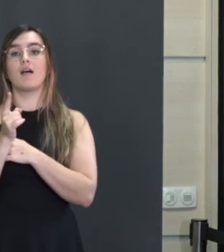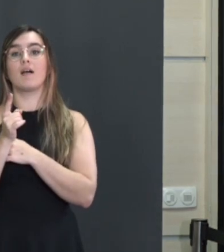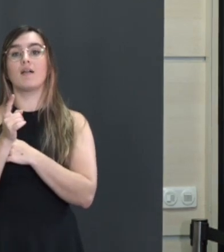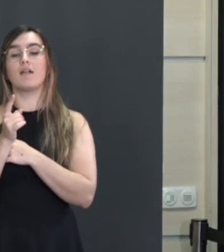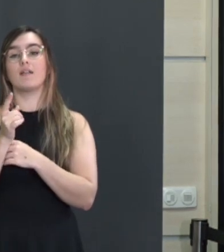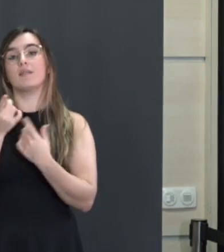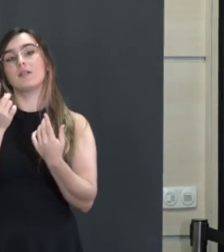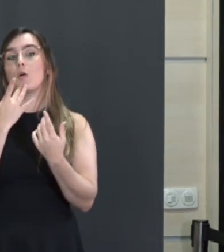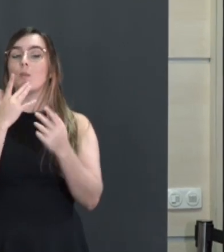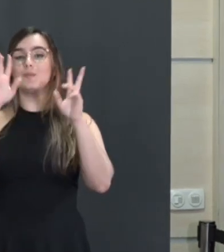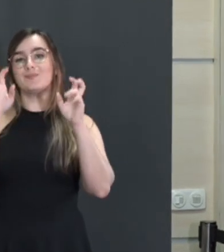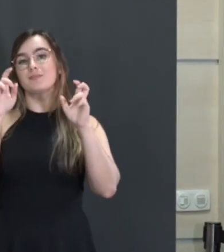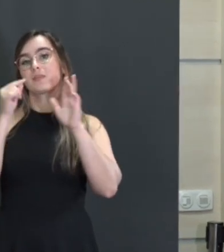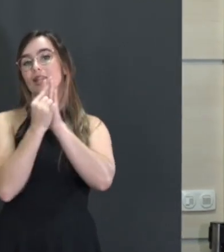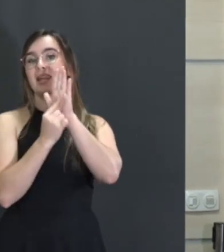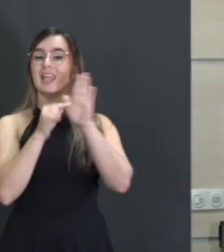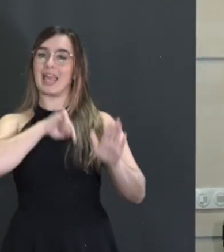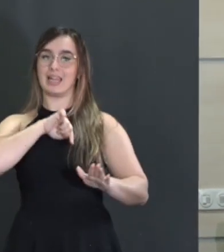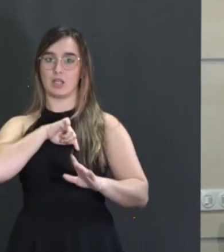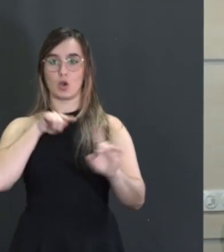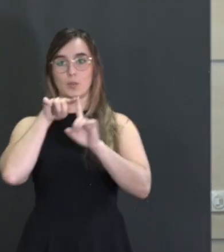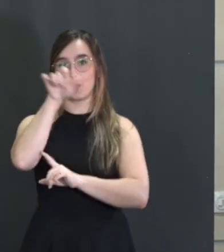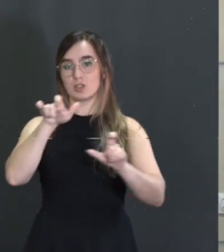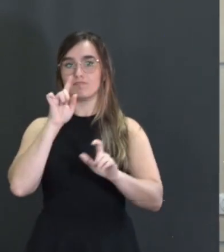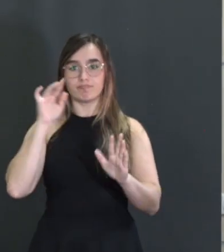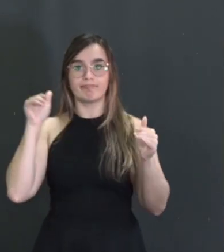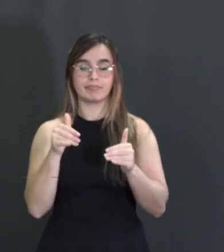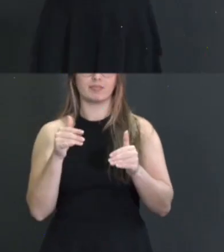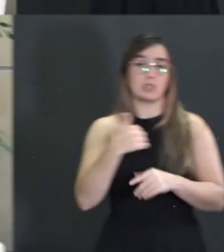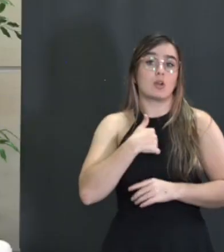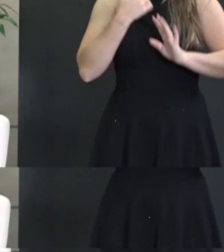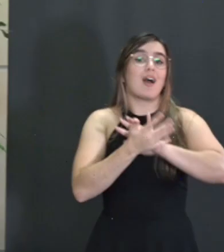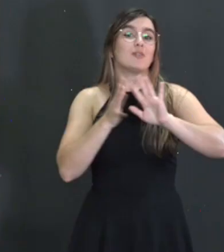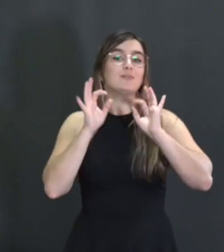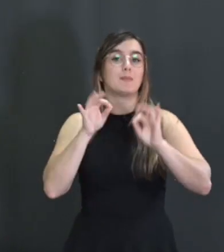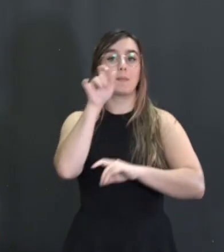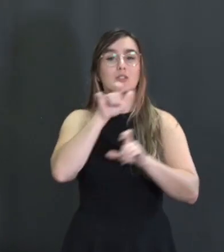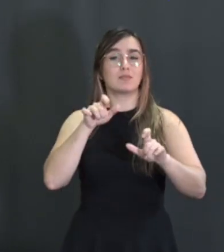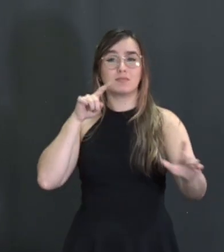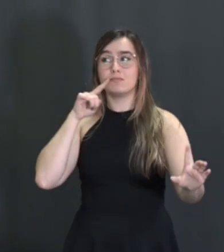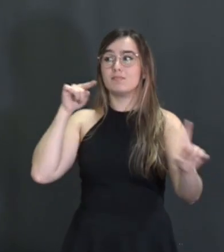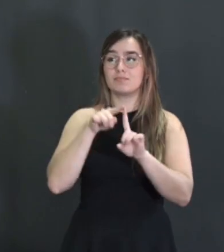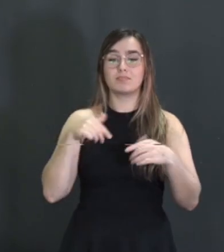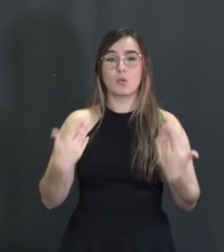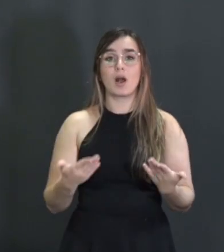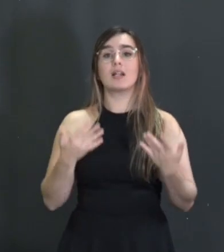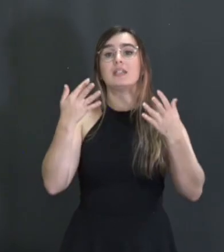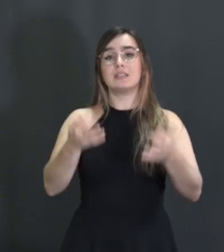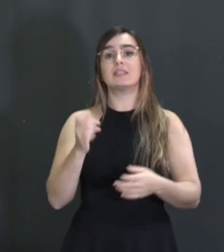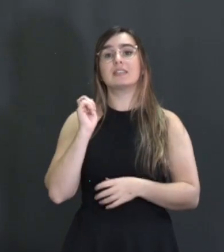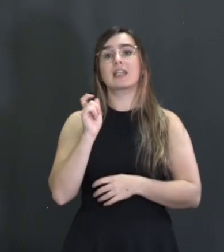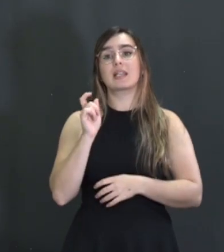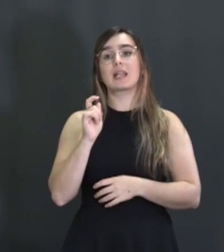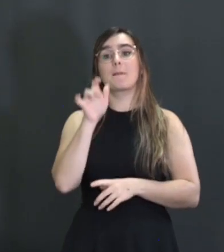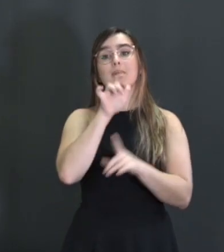marco ético centrado en las personas y demás, ¿no? Yo cuando hablo de centrado en las personas siempre hablo de las personas que necesitan